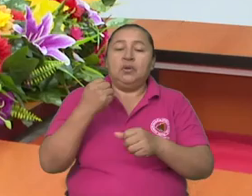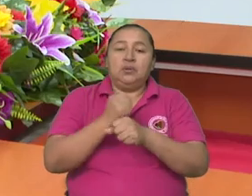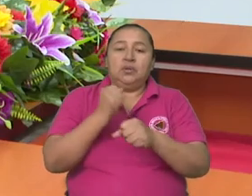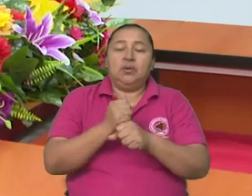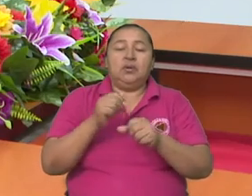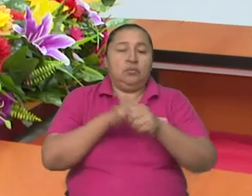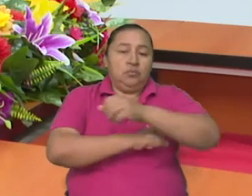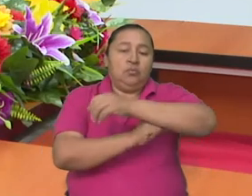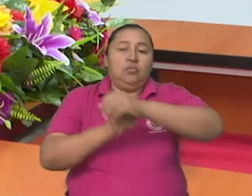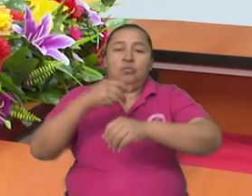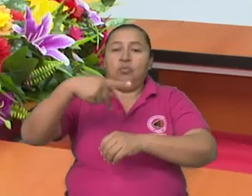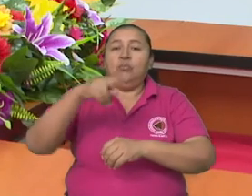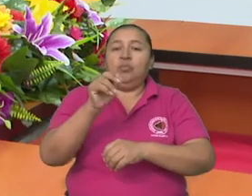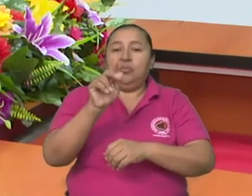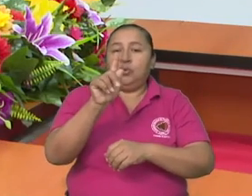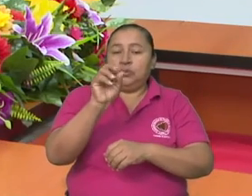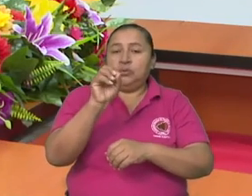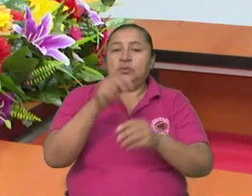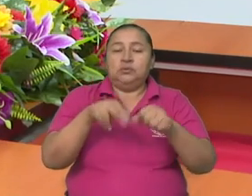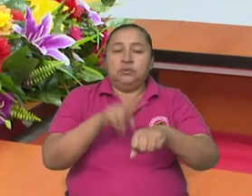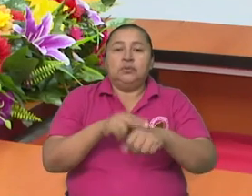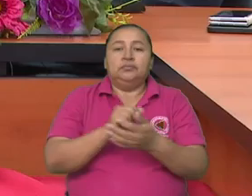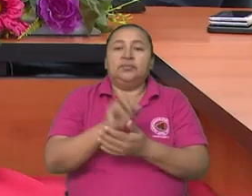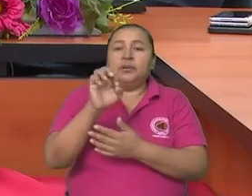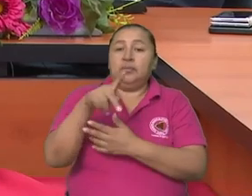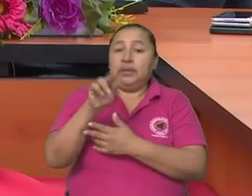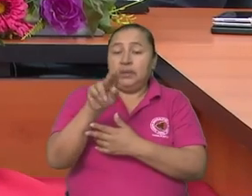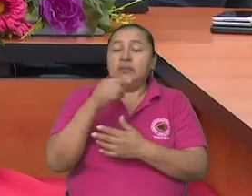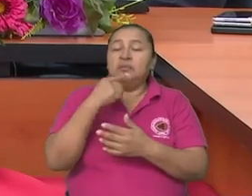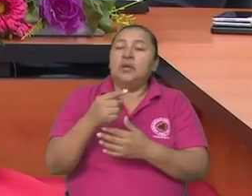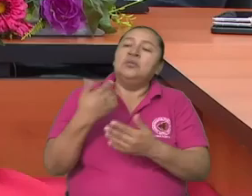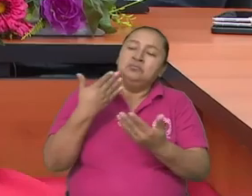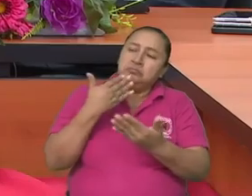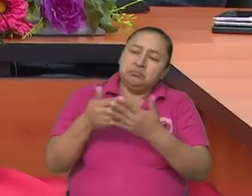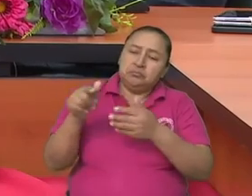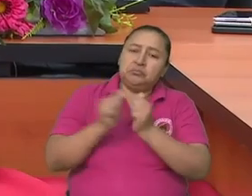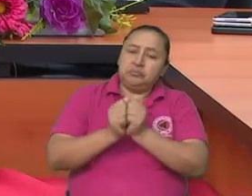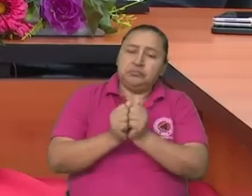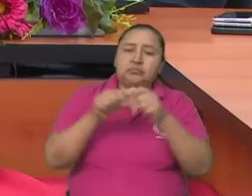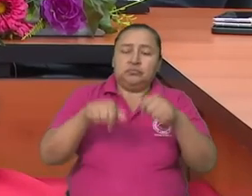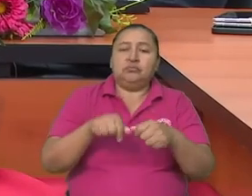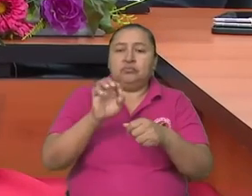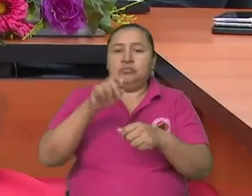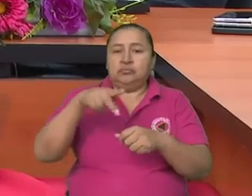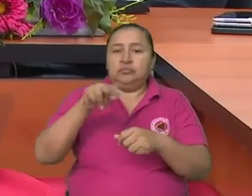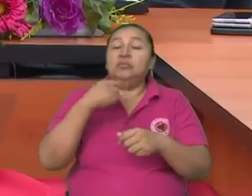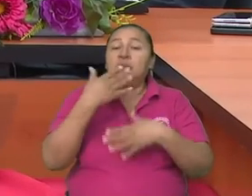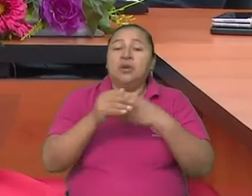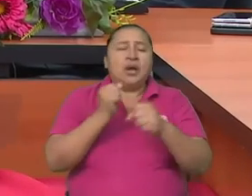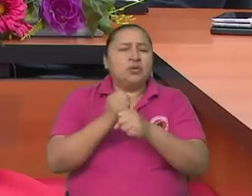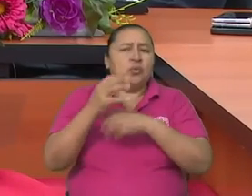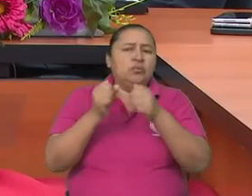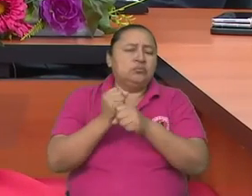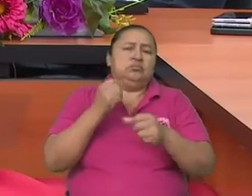portuaria nacional. Compañero, y aprovechando también su compañía y que nos ha dado la oportunidad de conversar con usted, pues han sido ya años bastante importantes